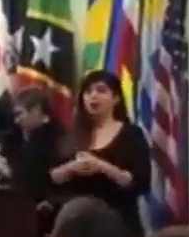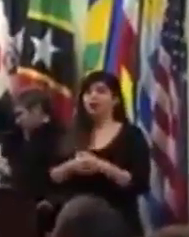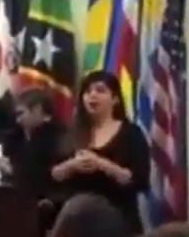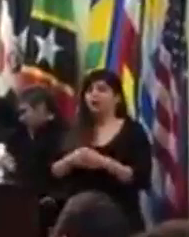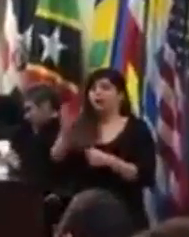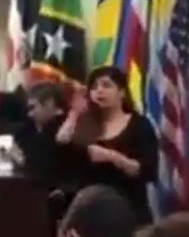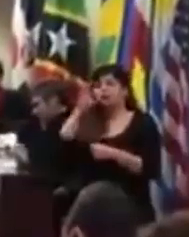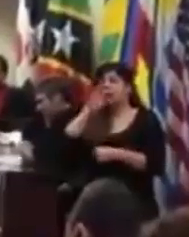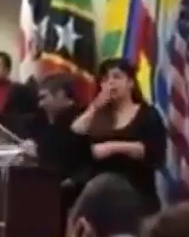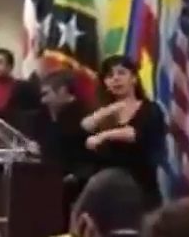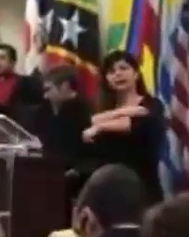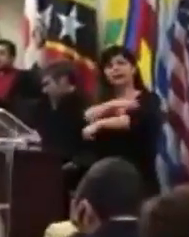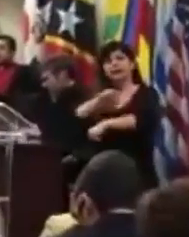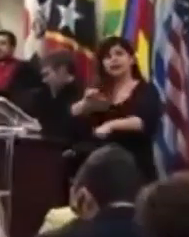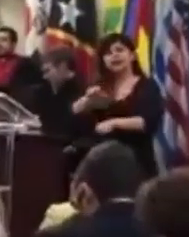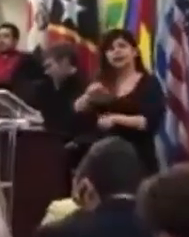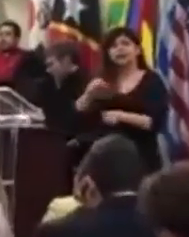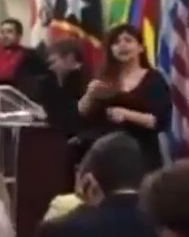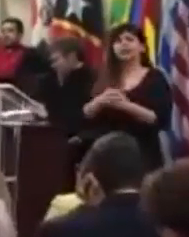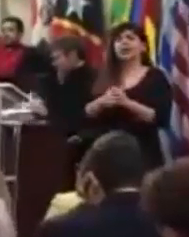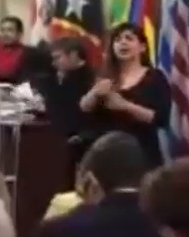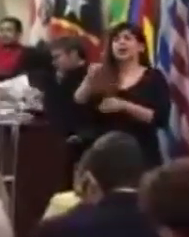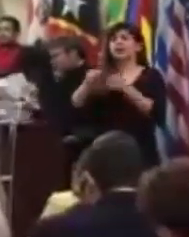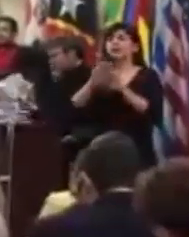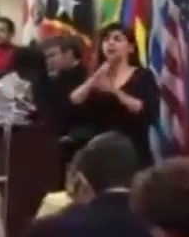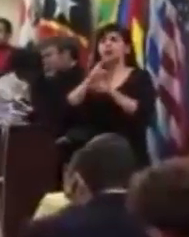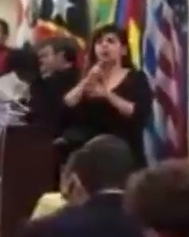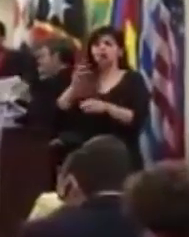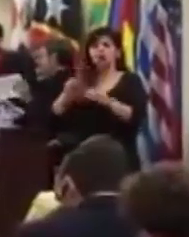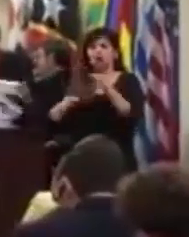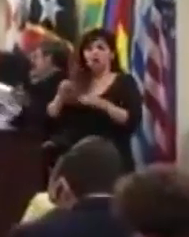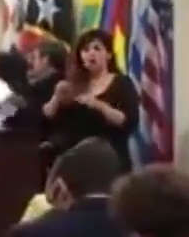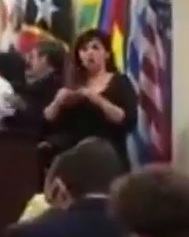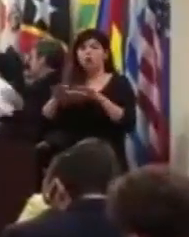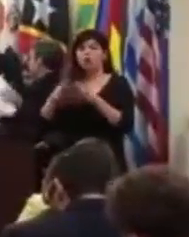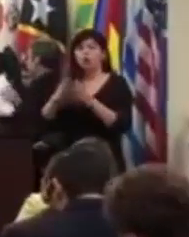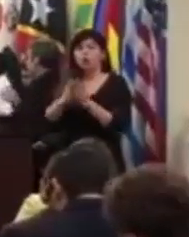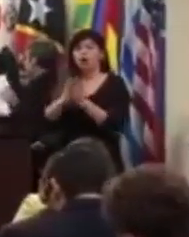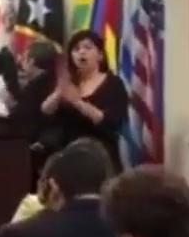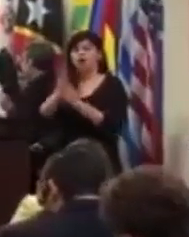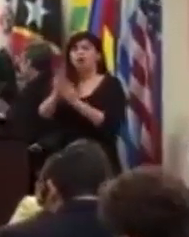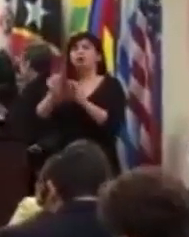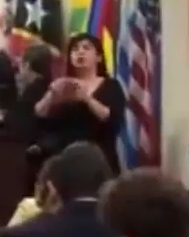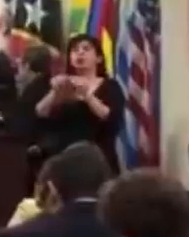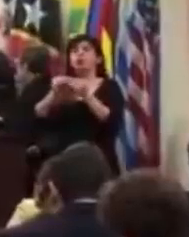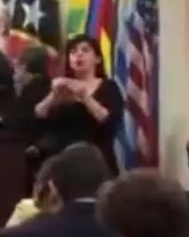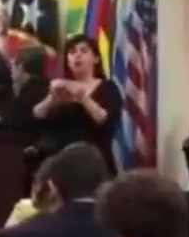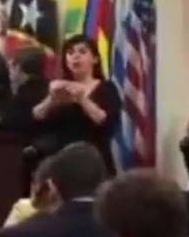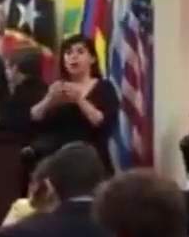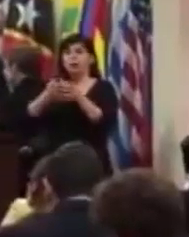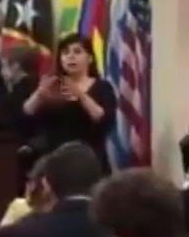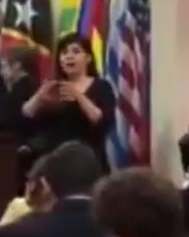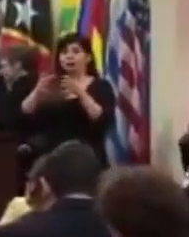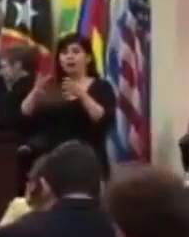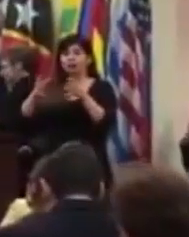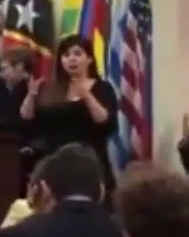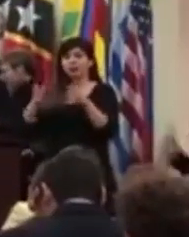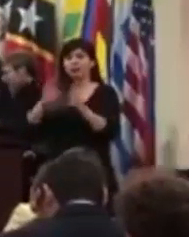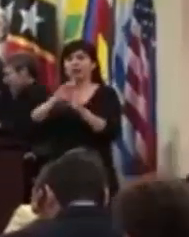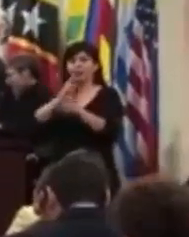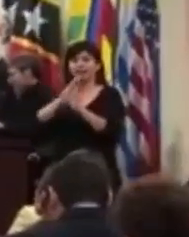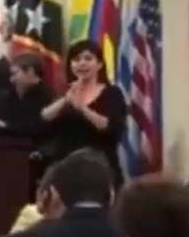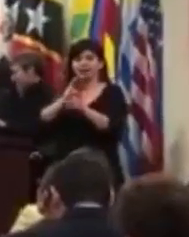que millones de personas y familias migran en búsqueda de mejores condiciones de vida y otras tantas se encuentran en situación de